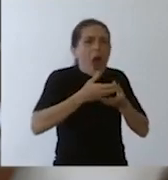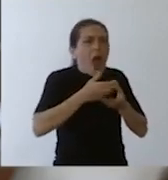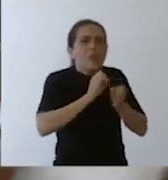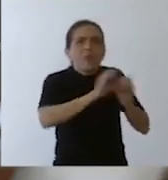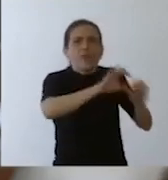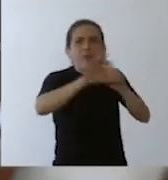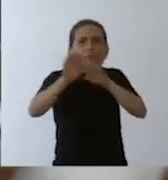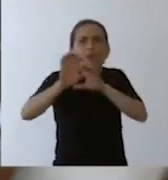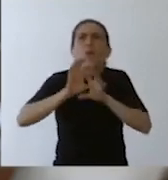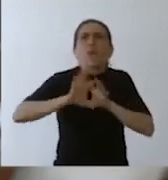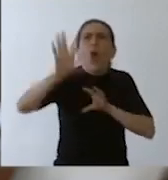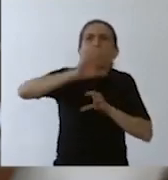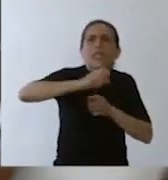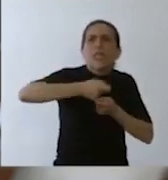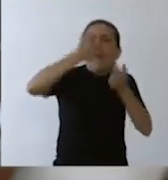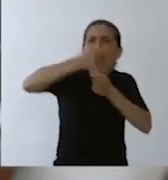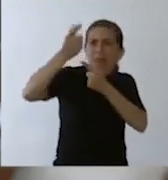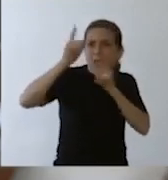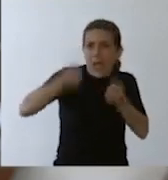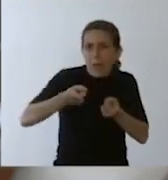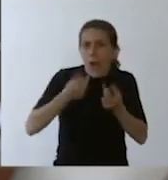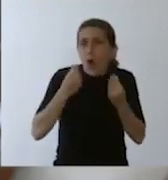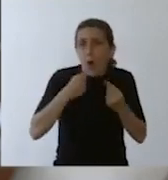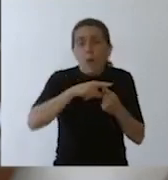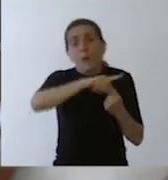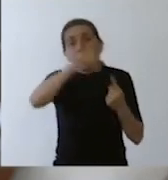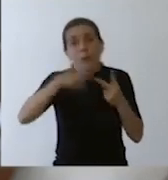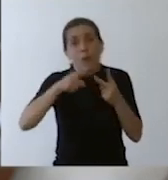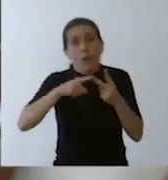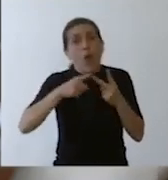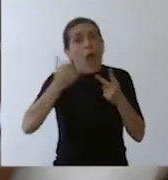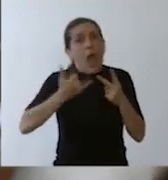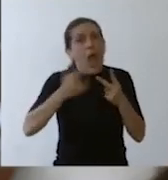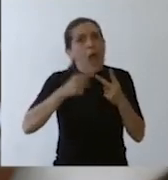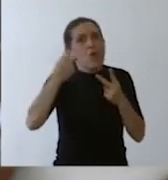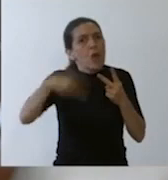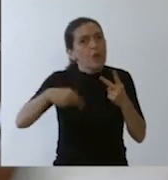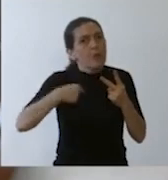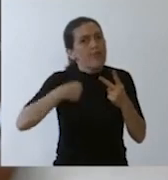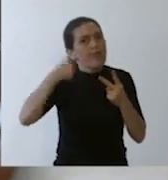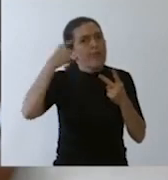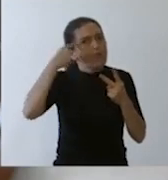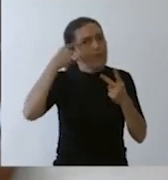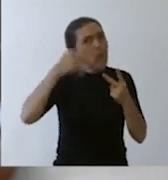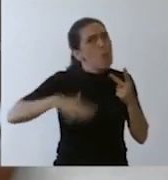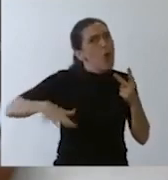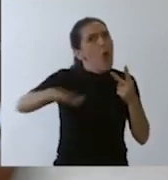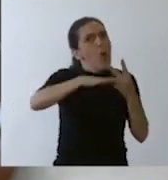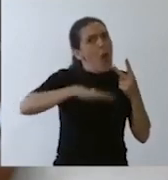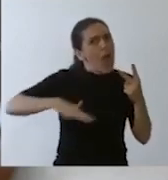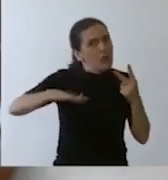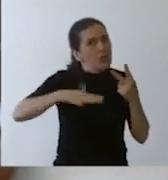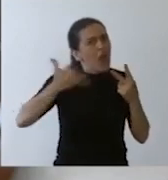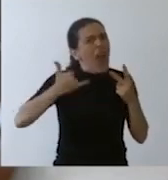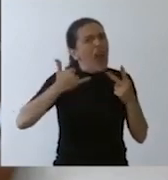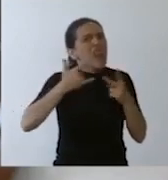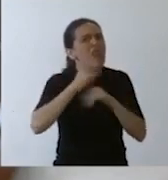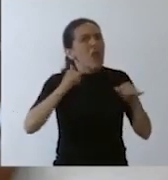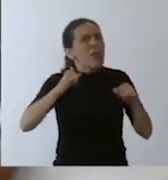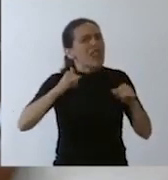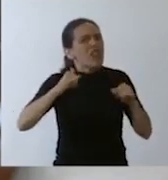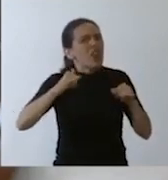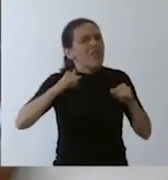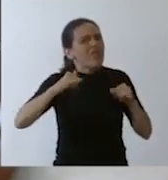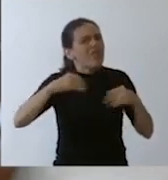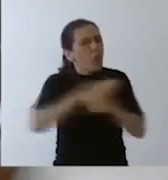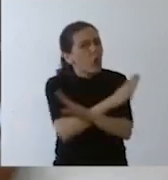las provincias, cómo va a ser eso. Y por otro lado, hay algo que creo que toda la población a veces hay mala información y sería bueno